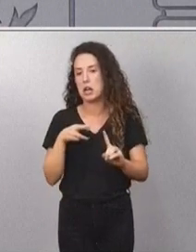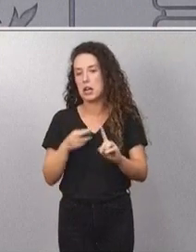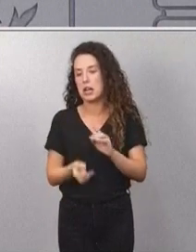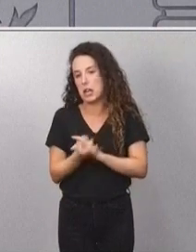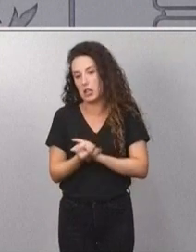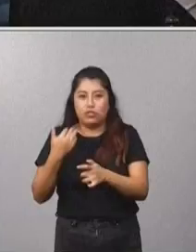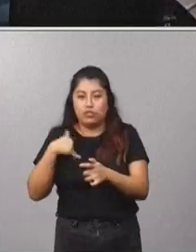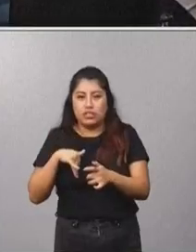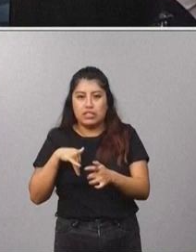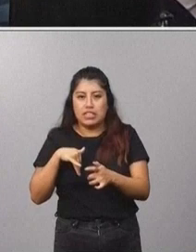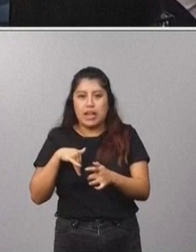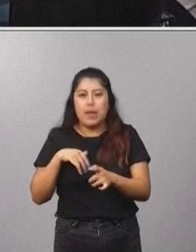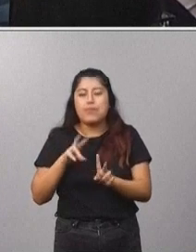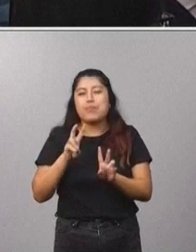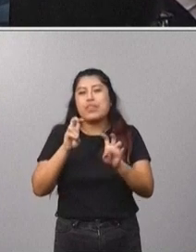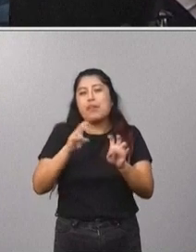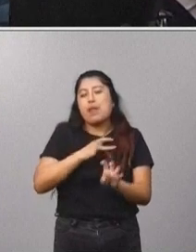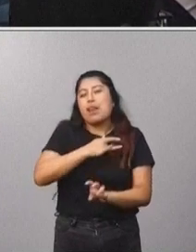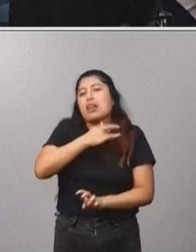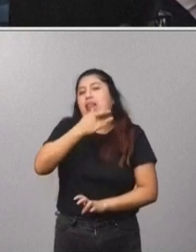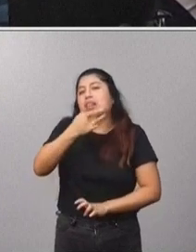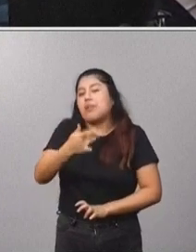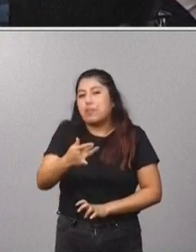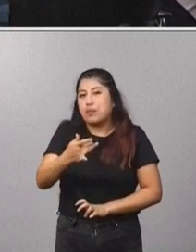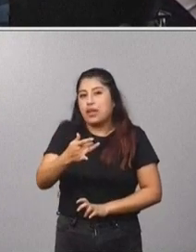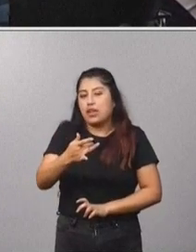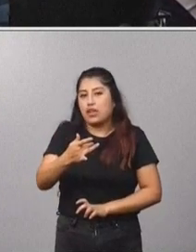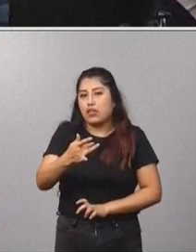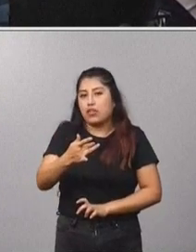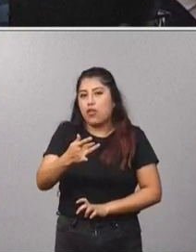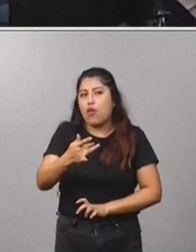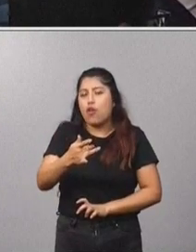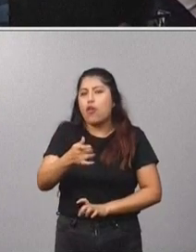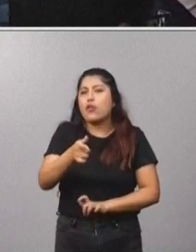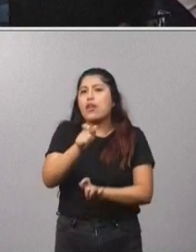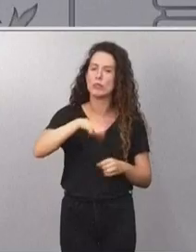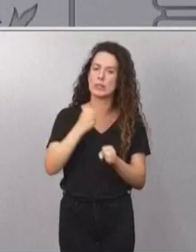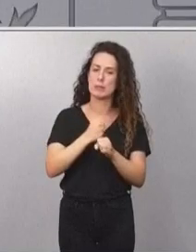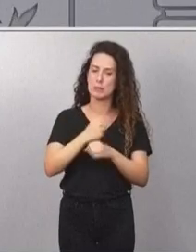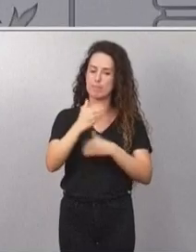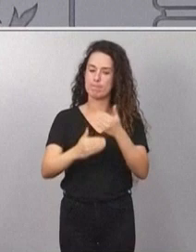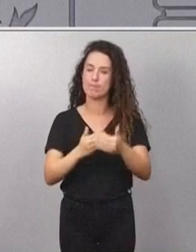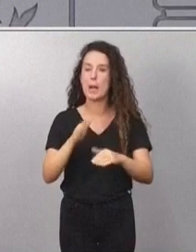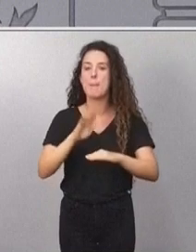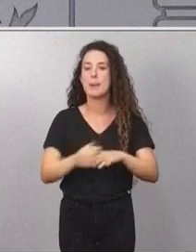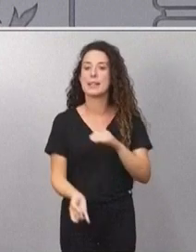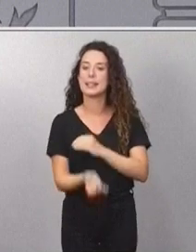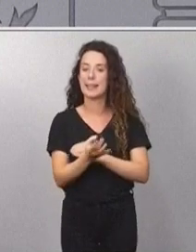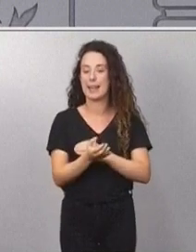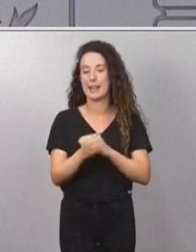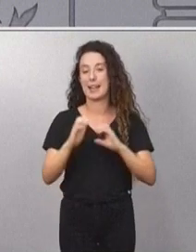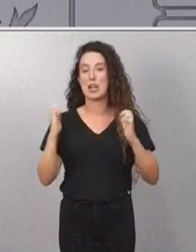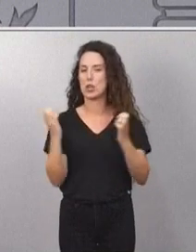prisión por el hecho no se ha pronunciado sobre la amnistía pero sí se muestra en contra de la celebración de un referéndum